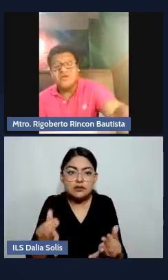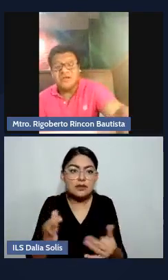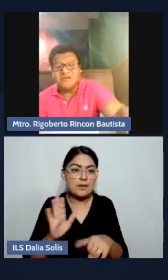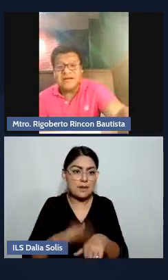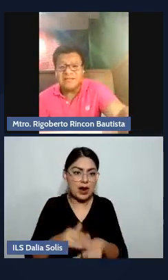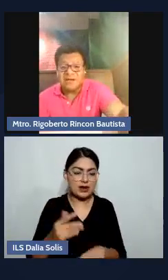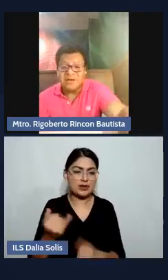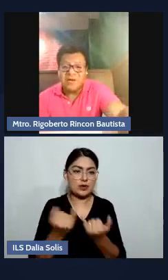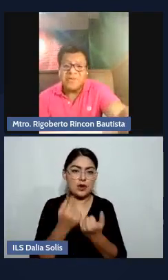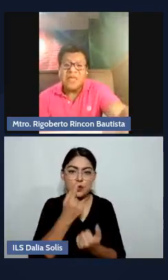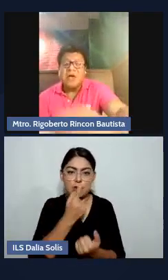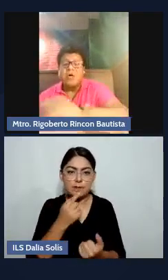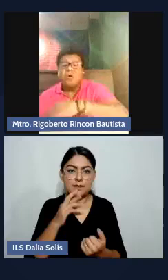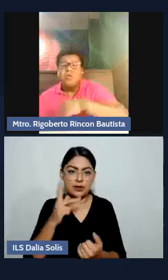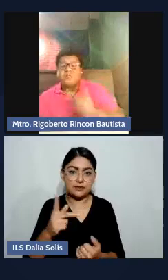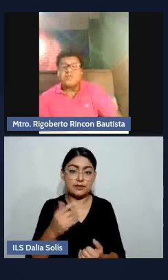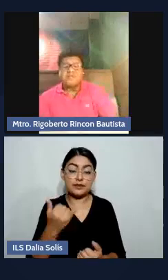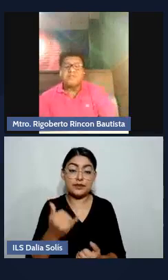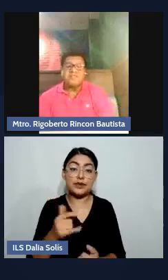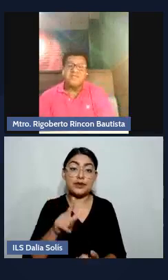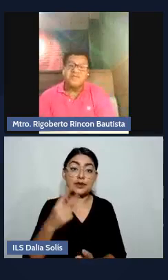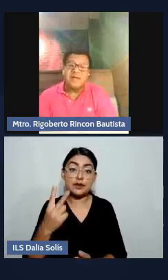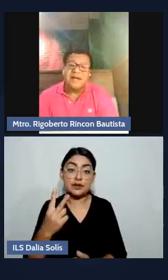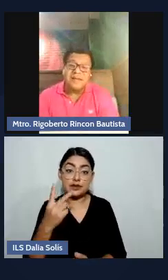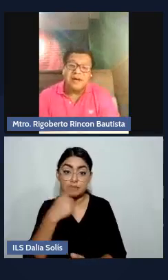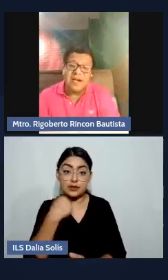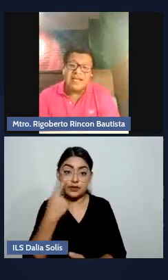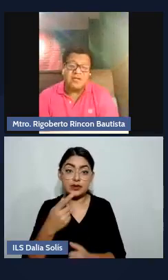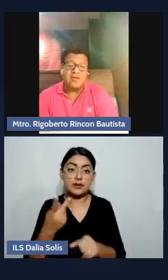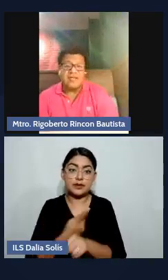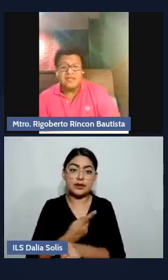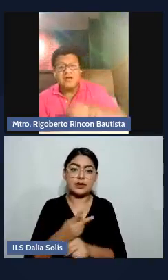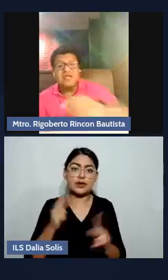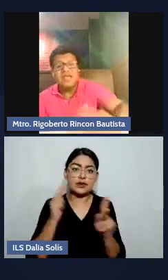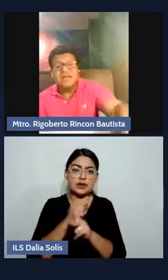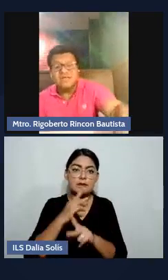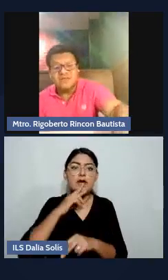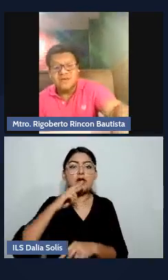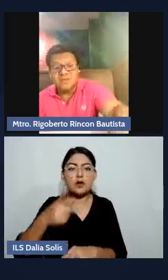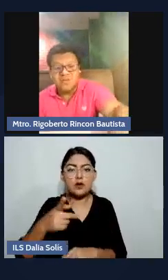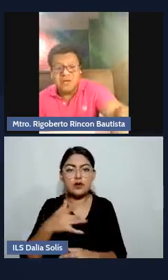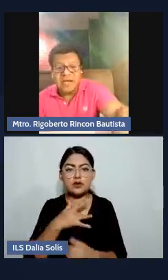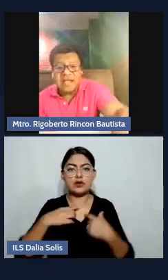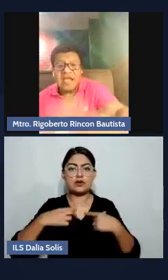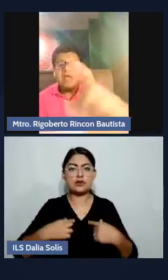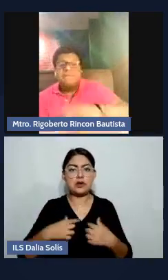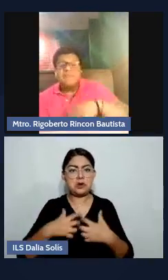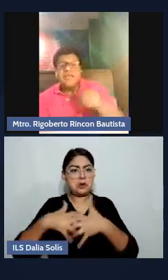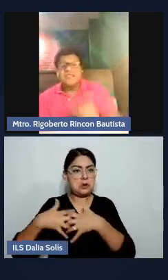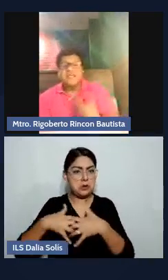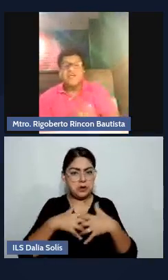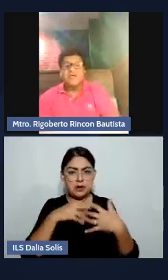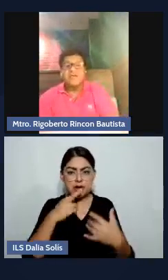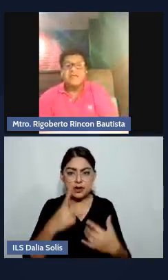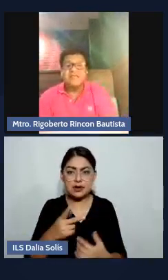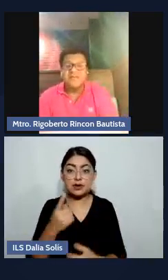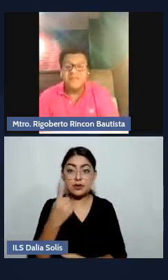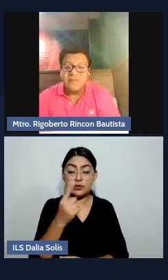mejor. 1 a 3 meses sin fumar, mejora la circulación y la función pulmonar. 3 y 9 meses sin